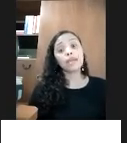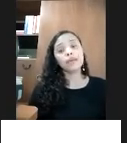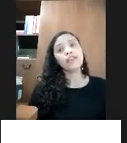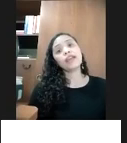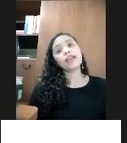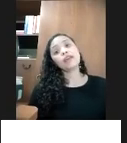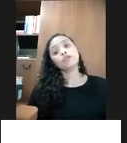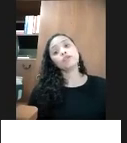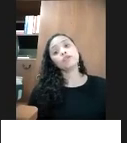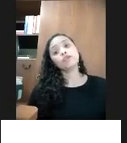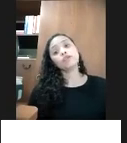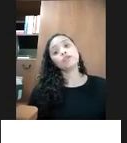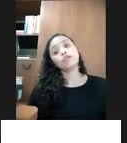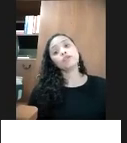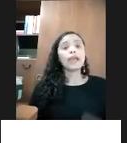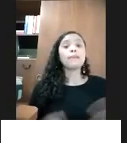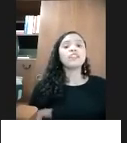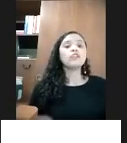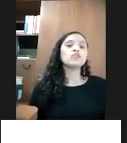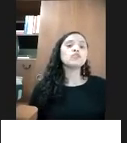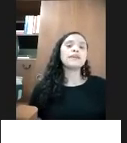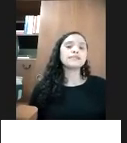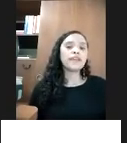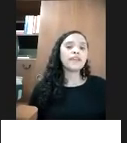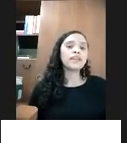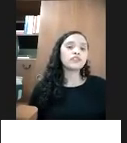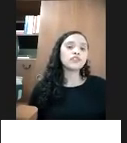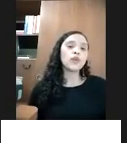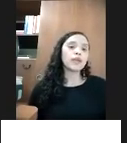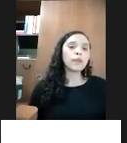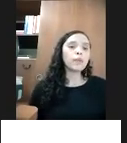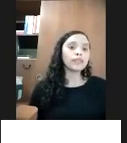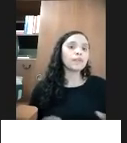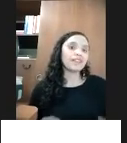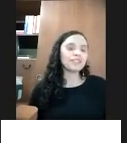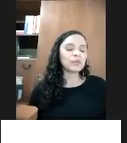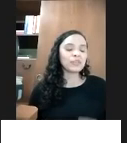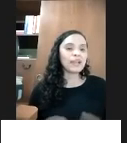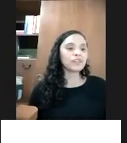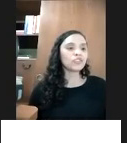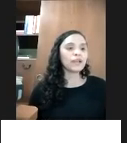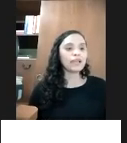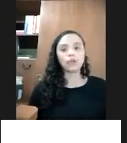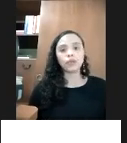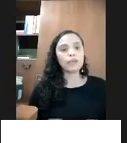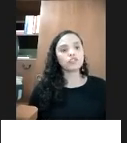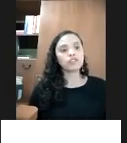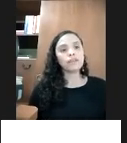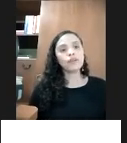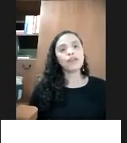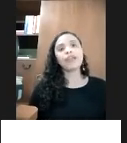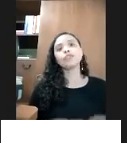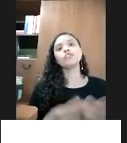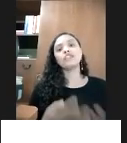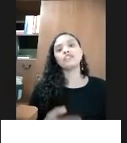pero de cara a un sistema de salud que ha perdido su capacidad de atención y de respuesta por la salud de las personas, incluidas las personas